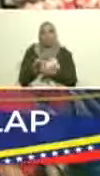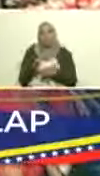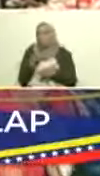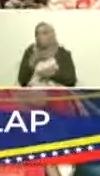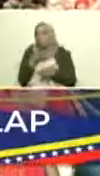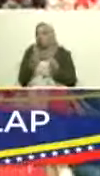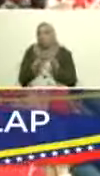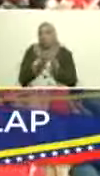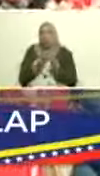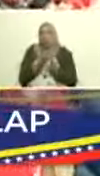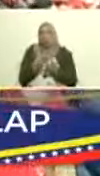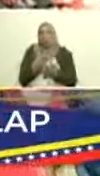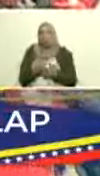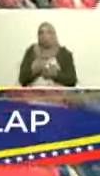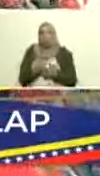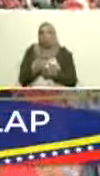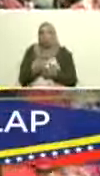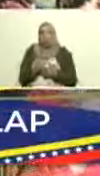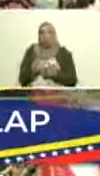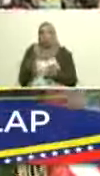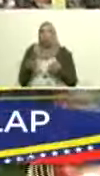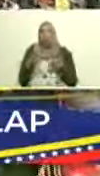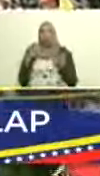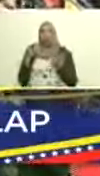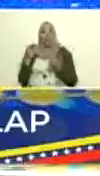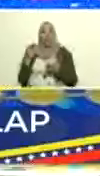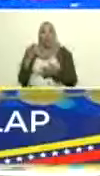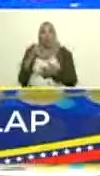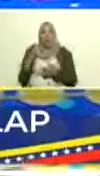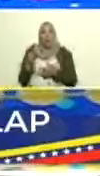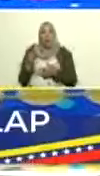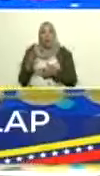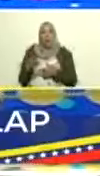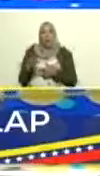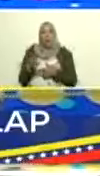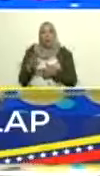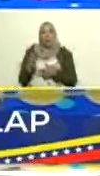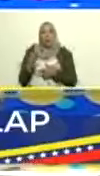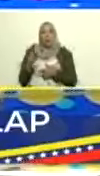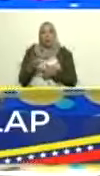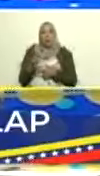para mostrarlo desde Carayaca, desde La Guaira.